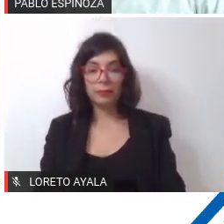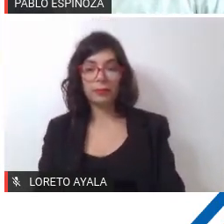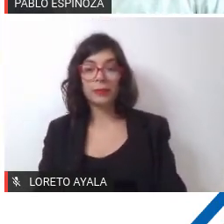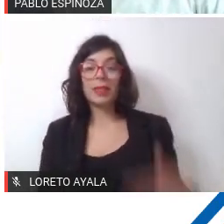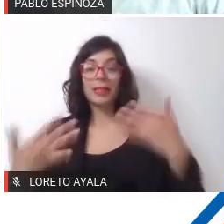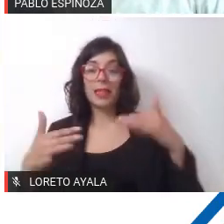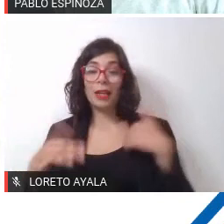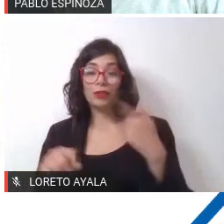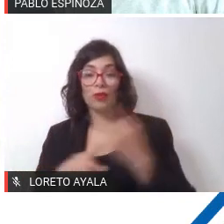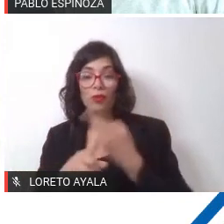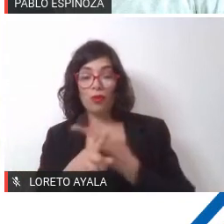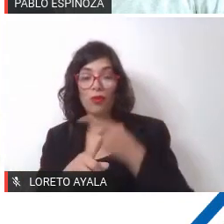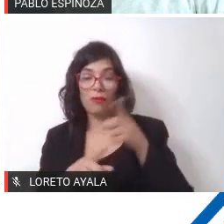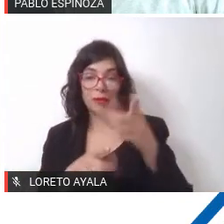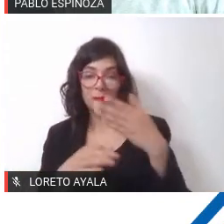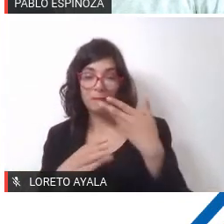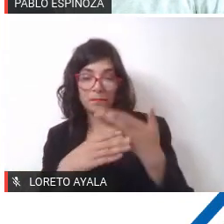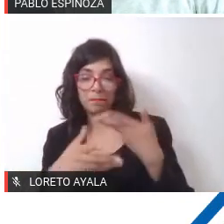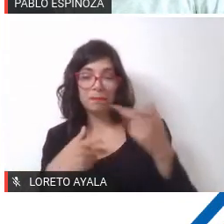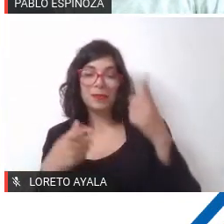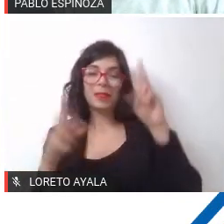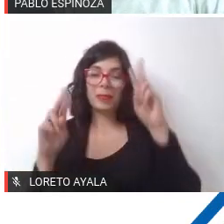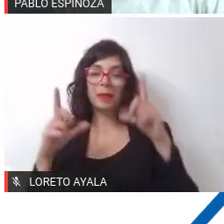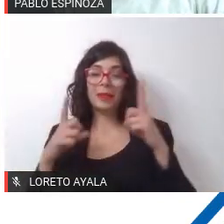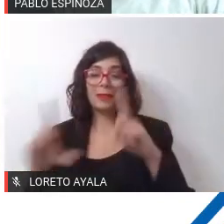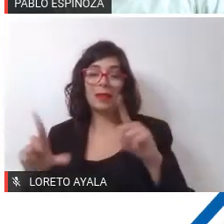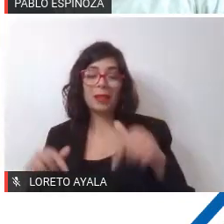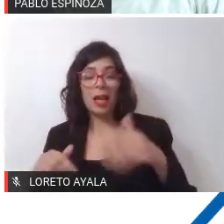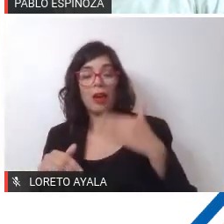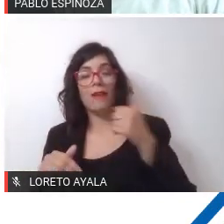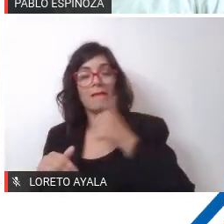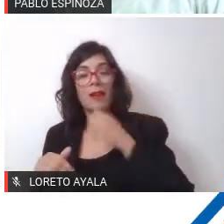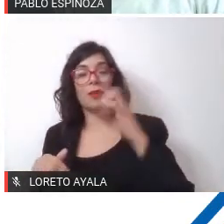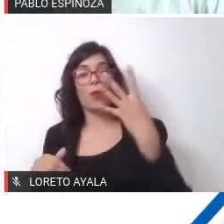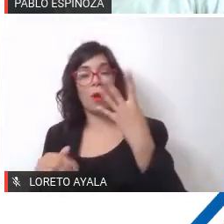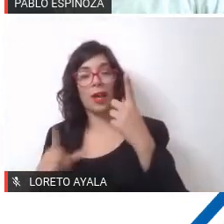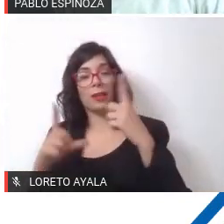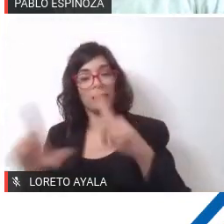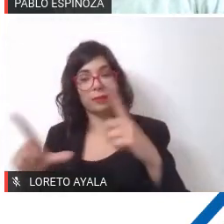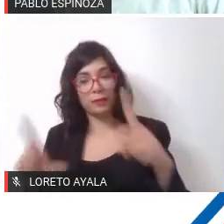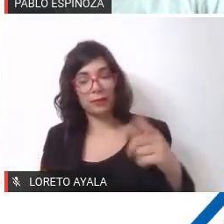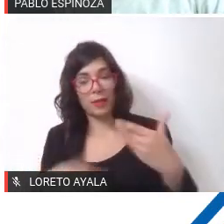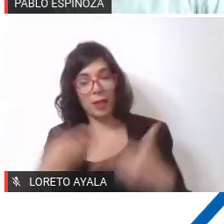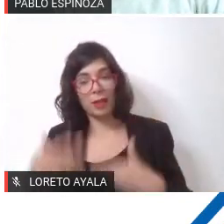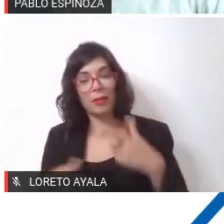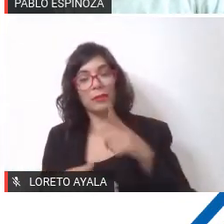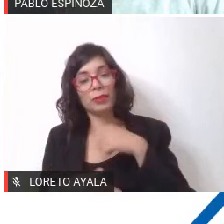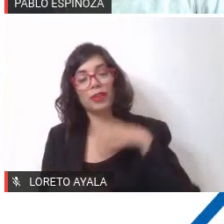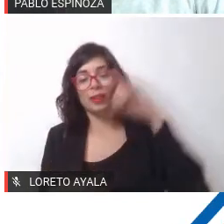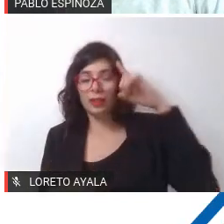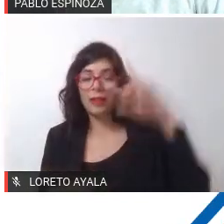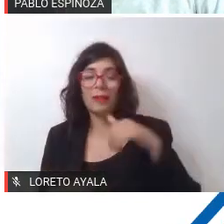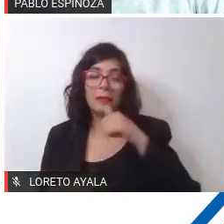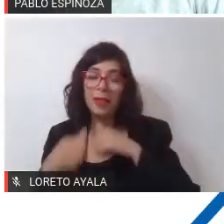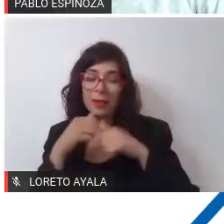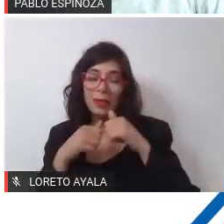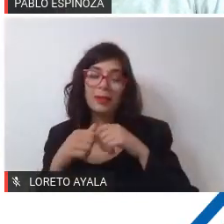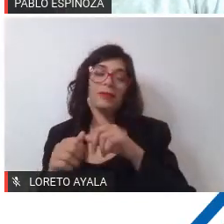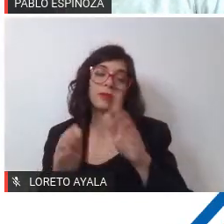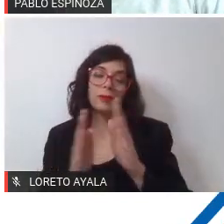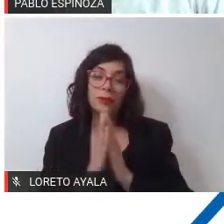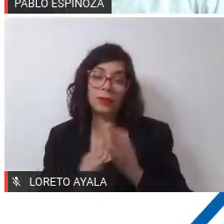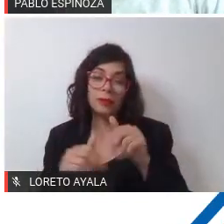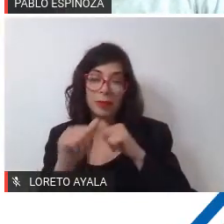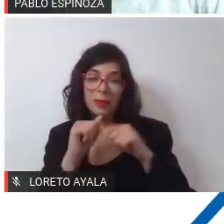la certificación. Ya estamos terminando la entrega del cuarto. Paciencia, chiquillos, sé que vamos atrasados, pero necesitamos ser eficientes y eficaces en